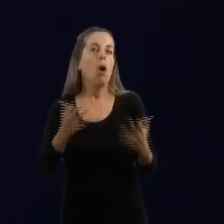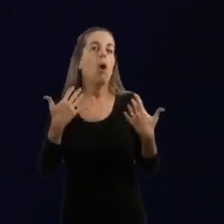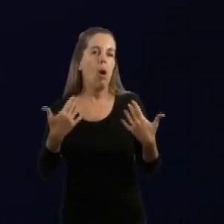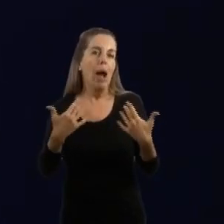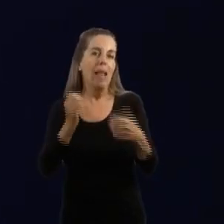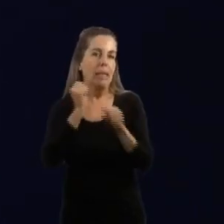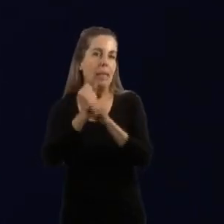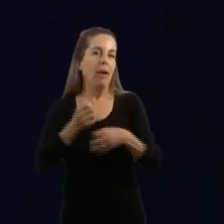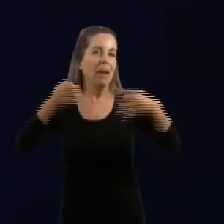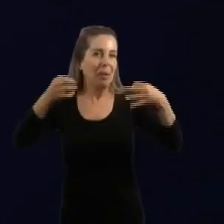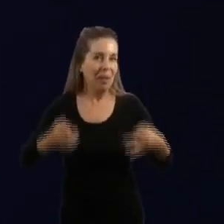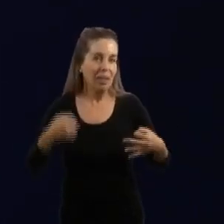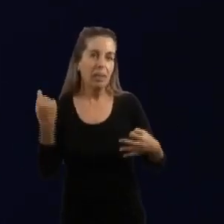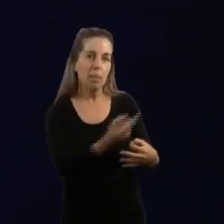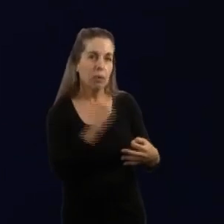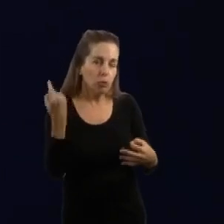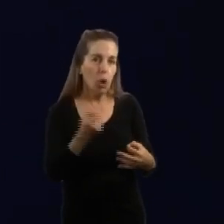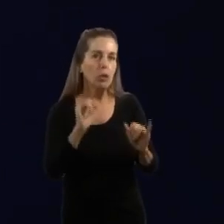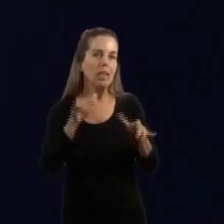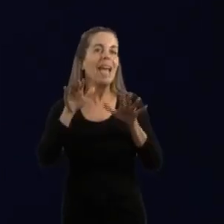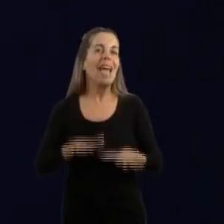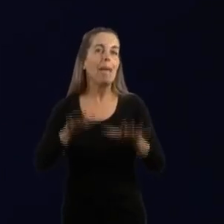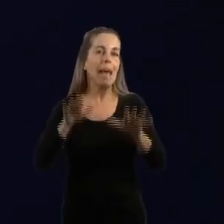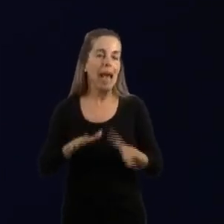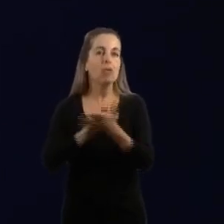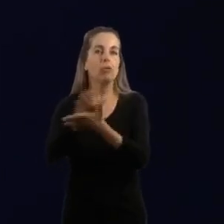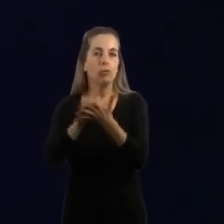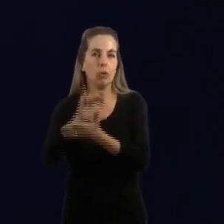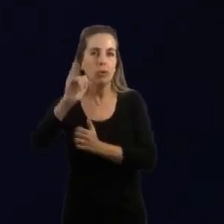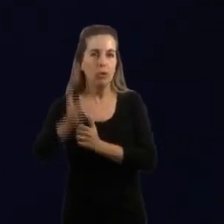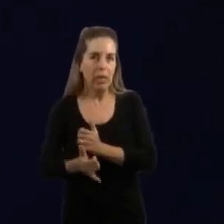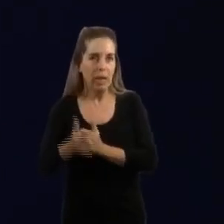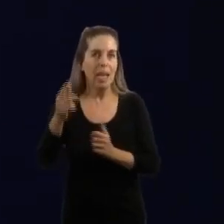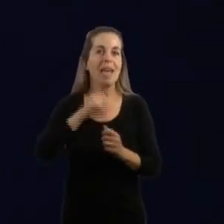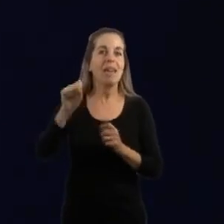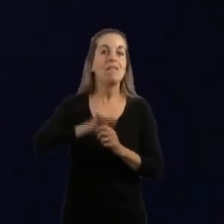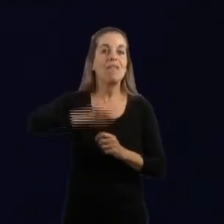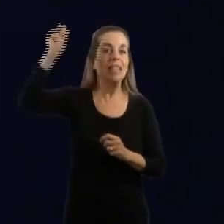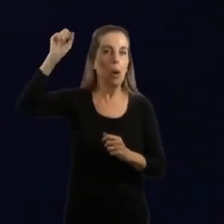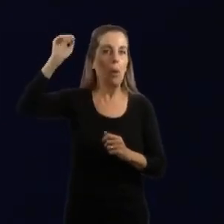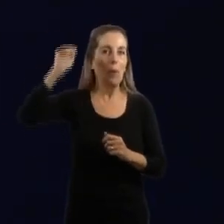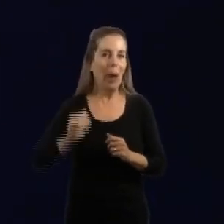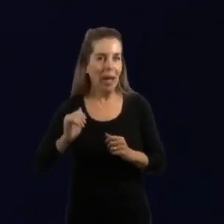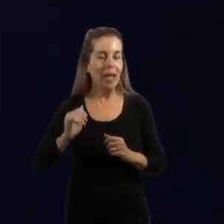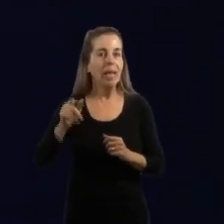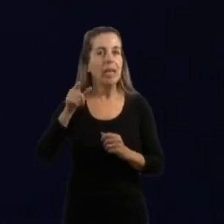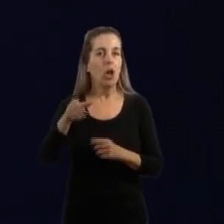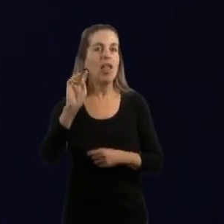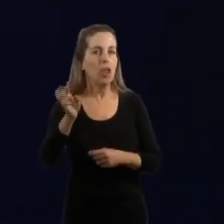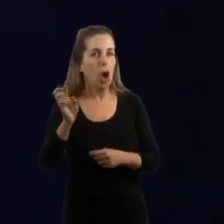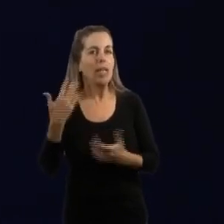todos ansiosos y deseosos de que eso ocurra lo antes posible porque aparte es fundamental para el crecimiento de la economía argentina,